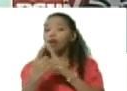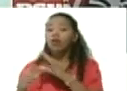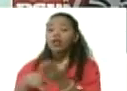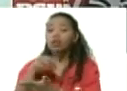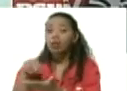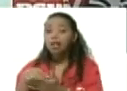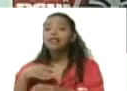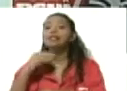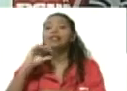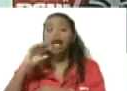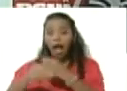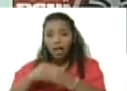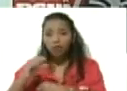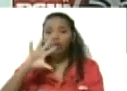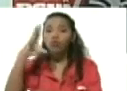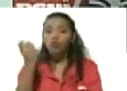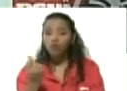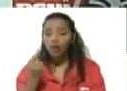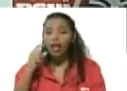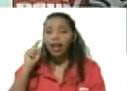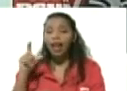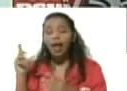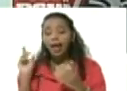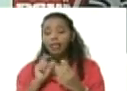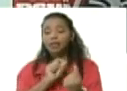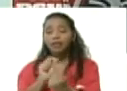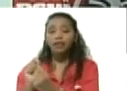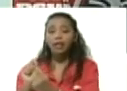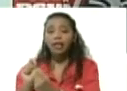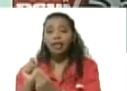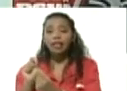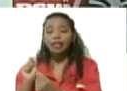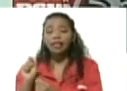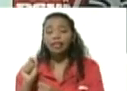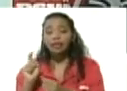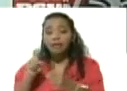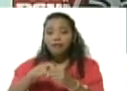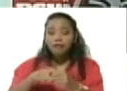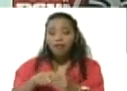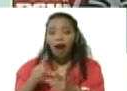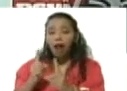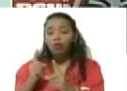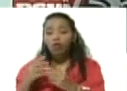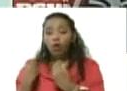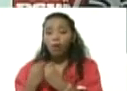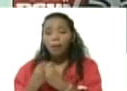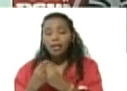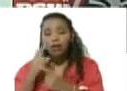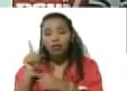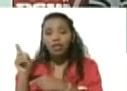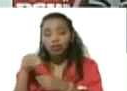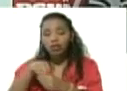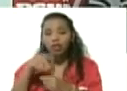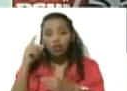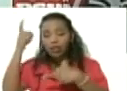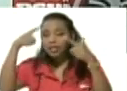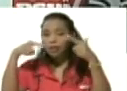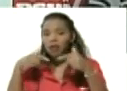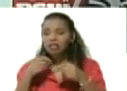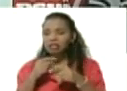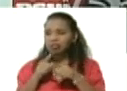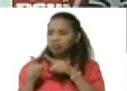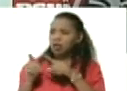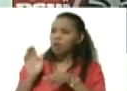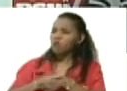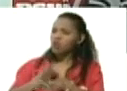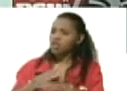los diputados del PSUV a la Asamblea Nacional. Algunos compañeros, inclusive dentro del chavismo, criticaron por qué